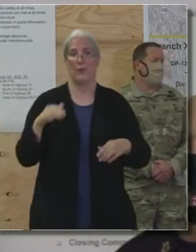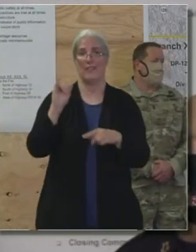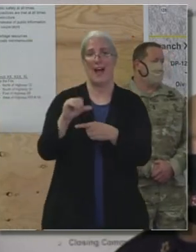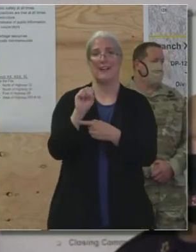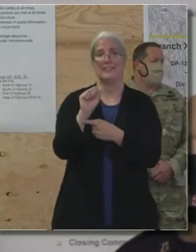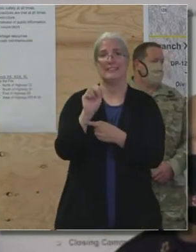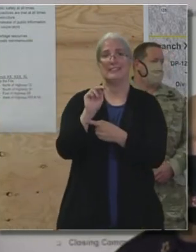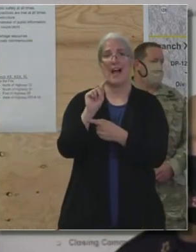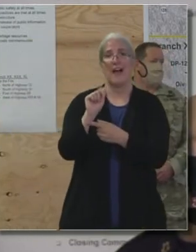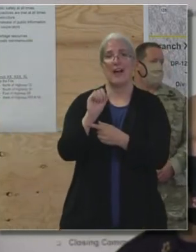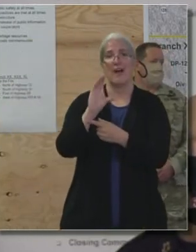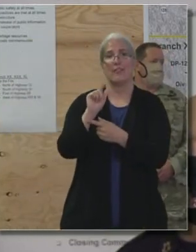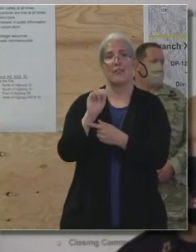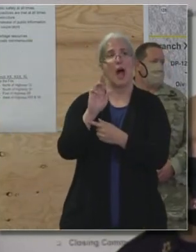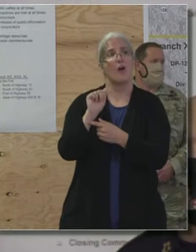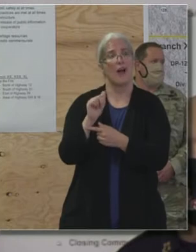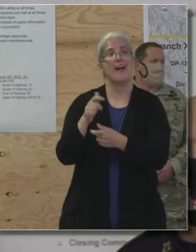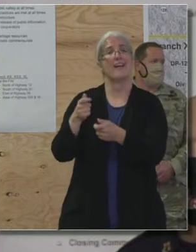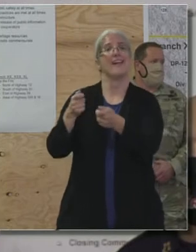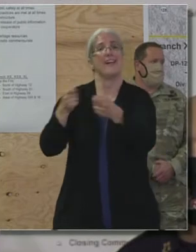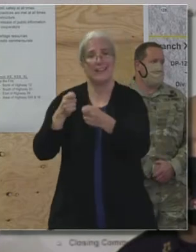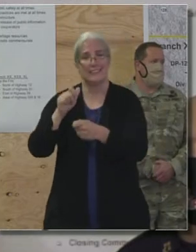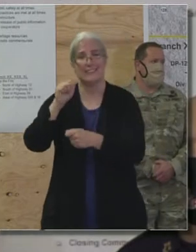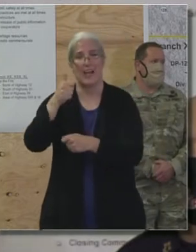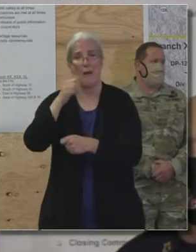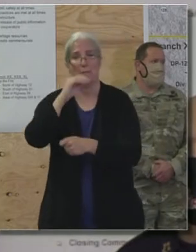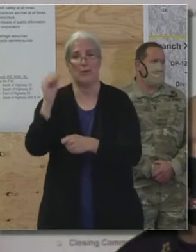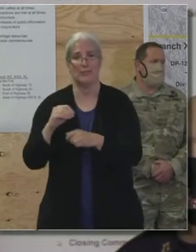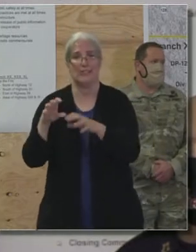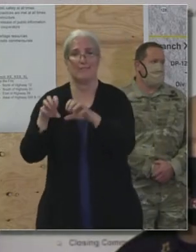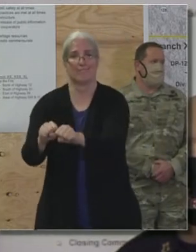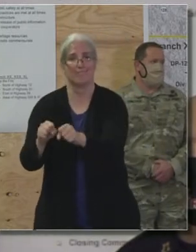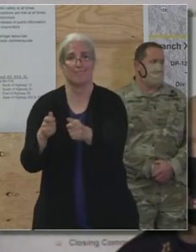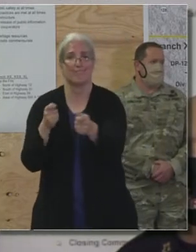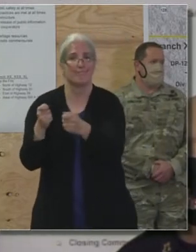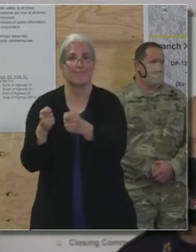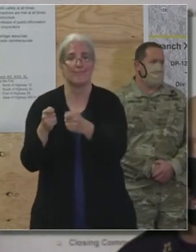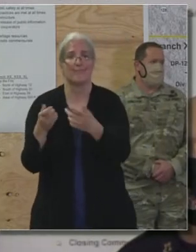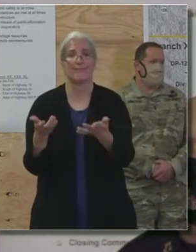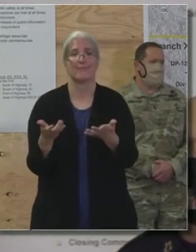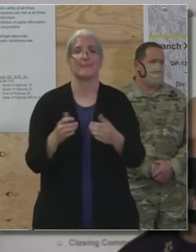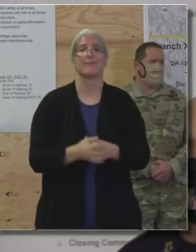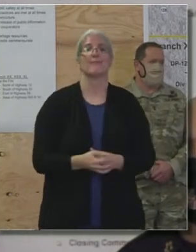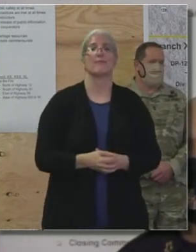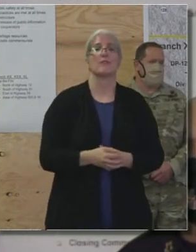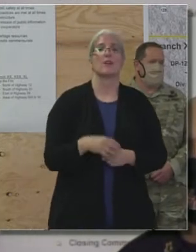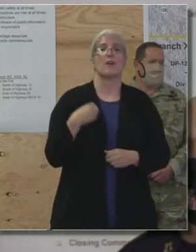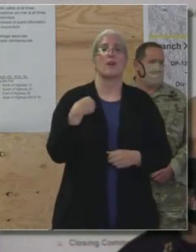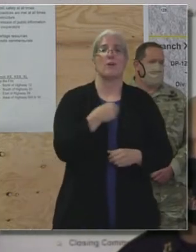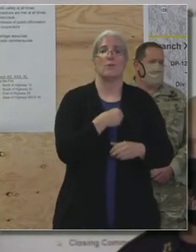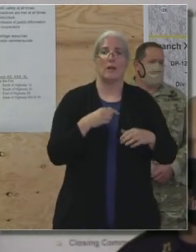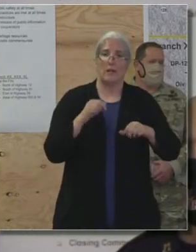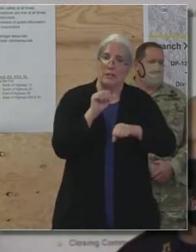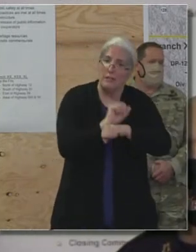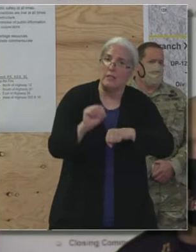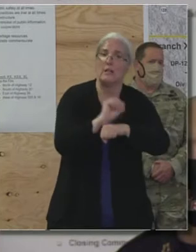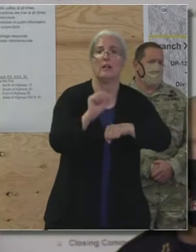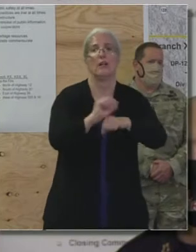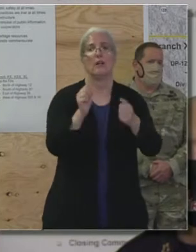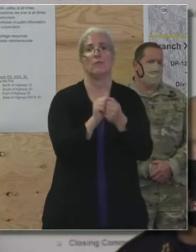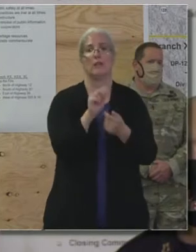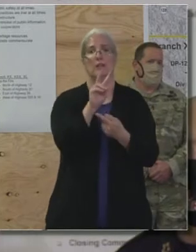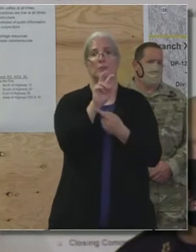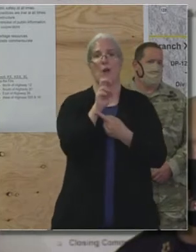que tiene contención de un 10 por ciento y estamos lidiando con unos 219.000 acres aquí en este